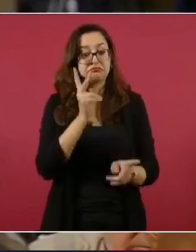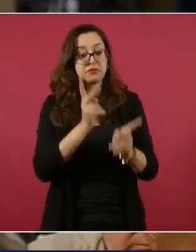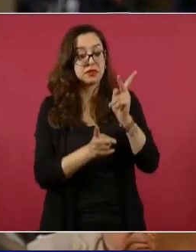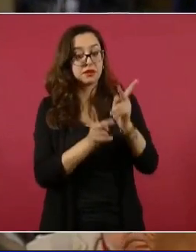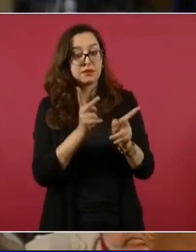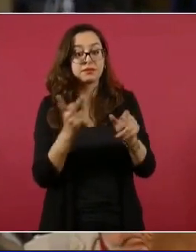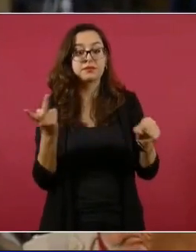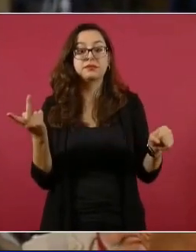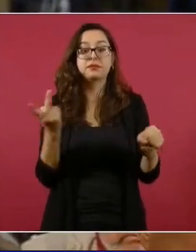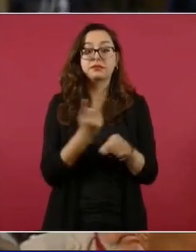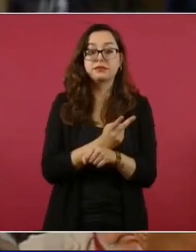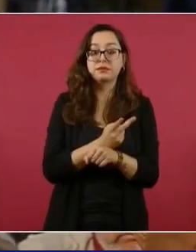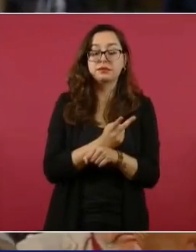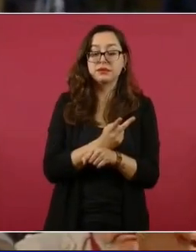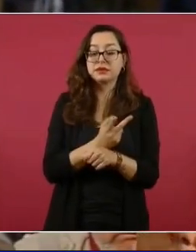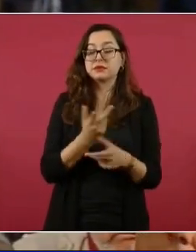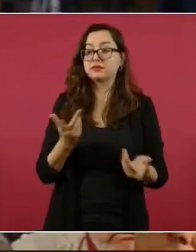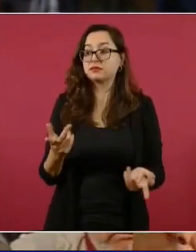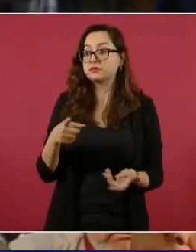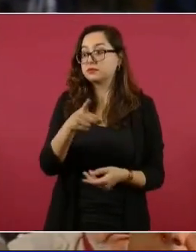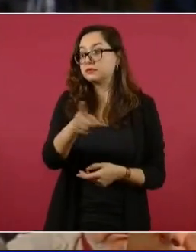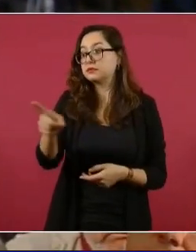amagan con denunciarlos.